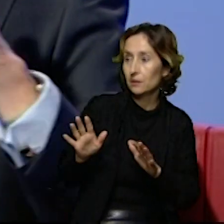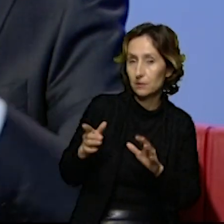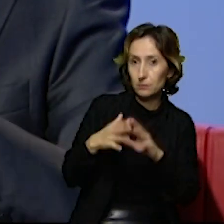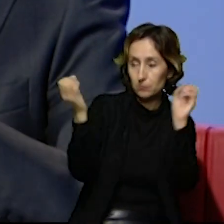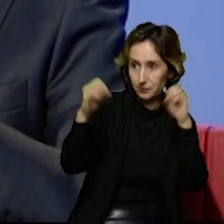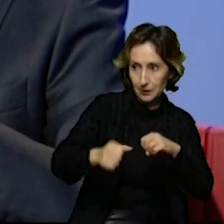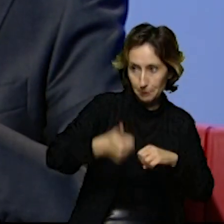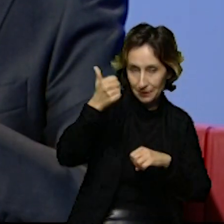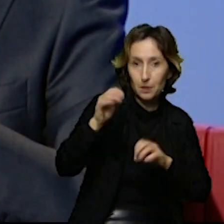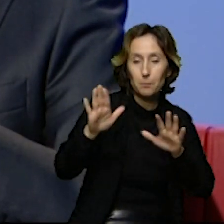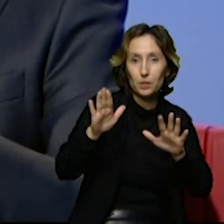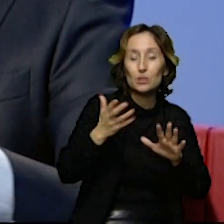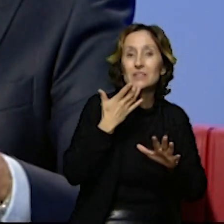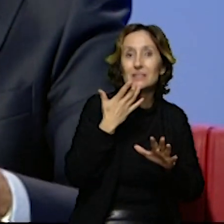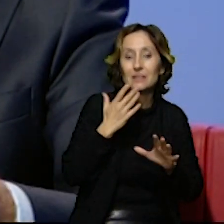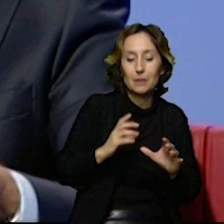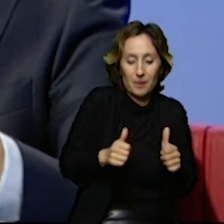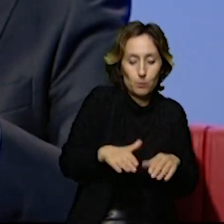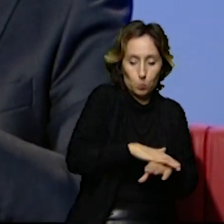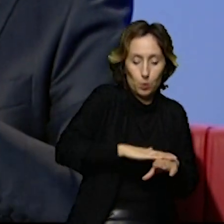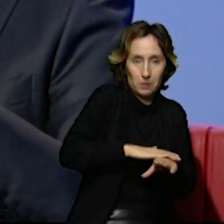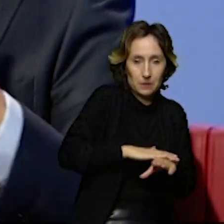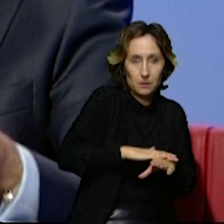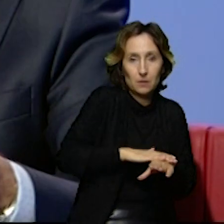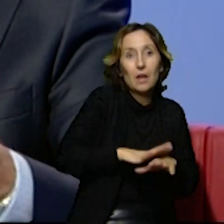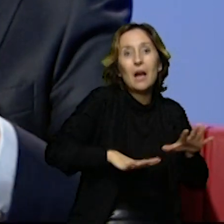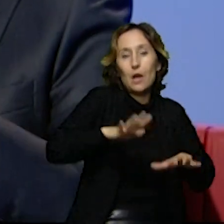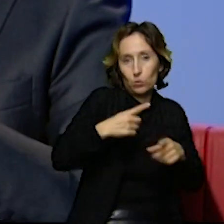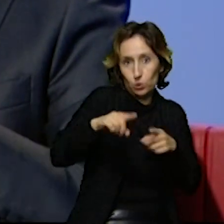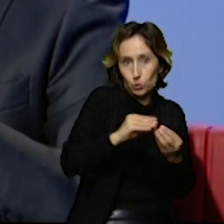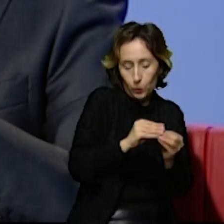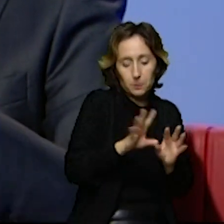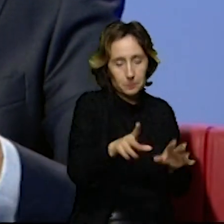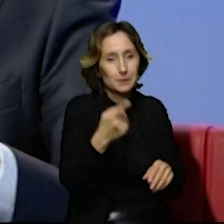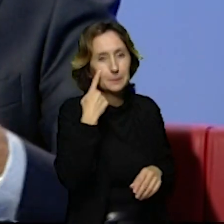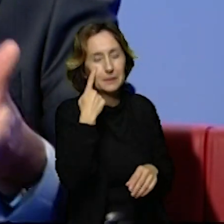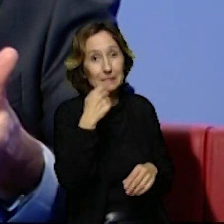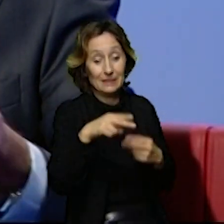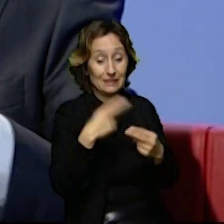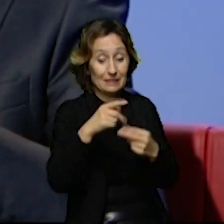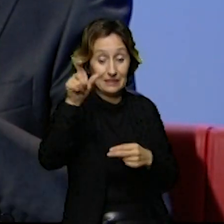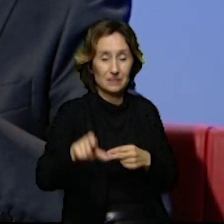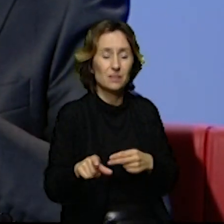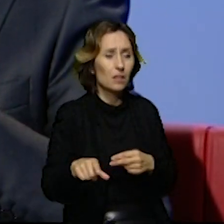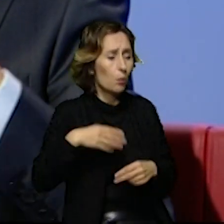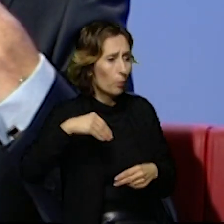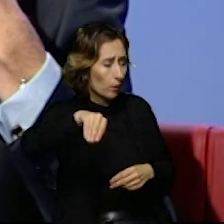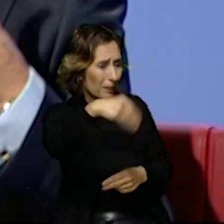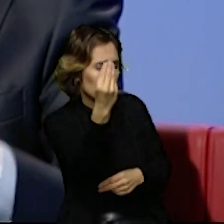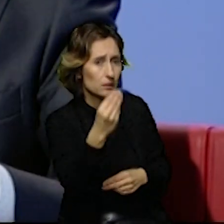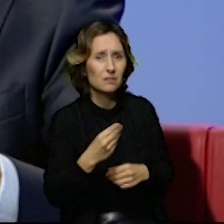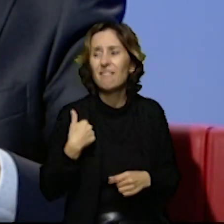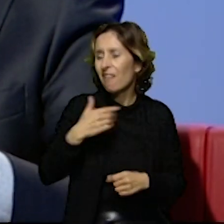acuerdo que es más, pero si empezamos por abajo, igual alguna cosa solucionamos. Eso es. Le pregunté al taxista, ¿le puedo pagar con tarjeta? Y me